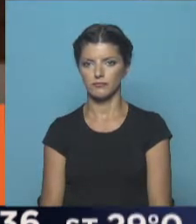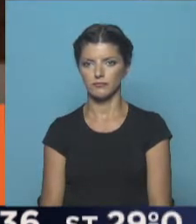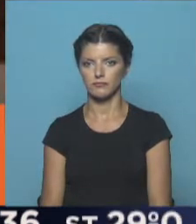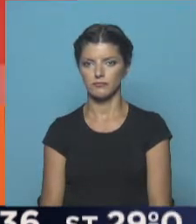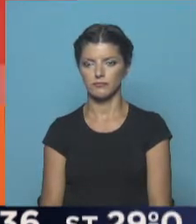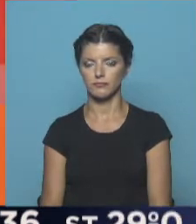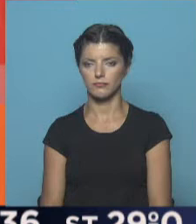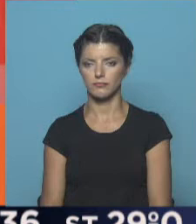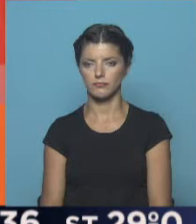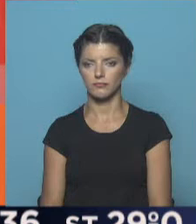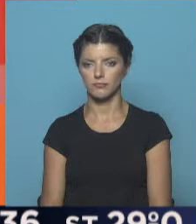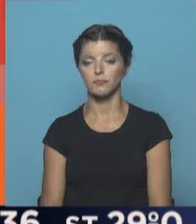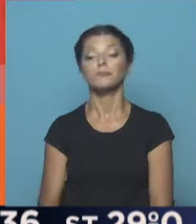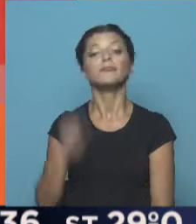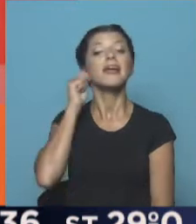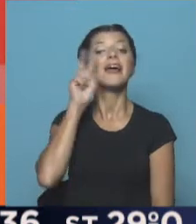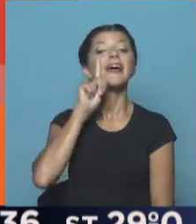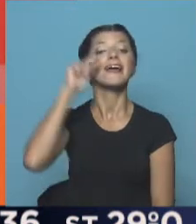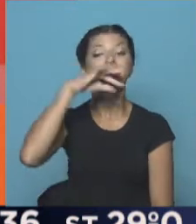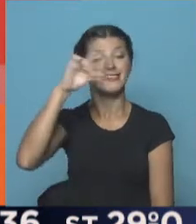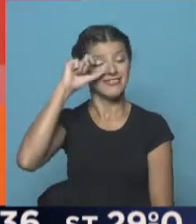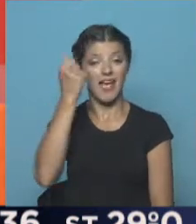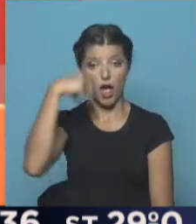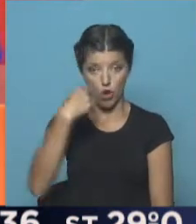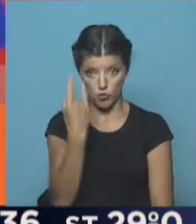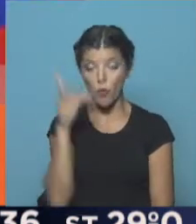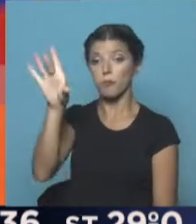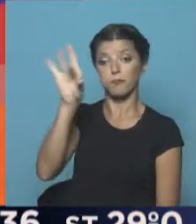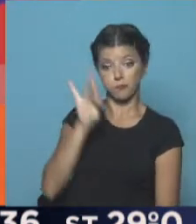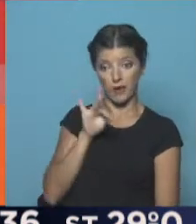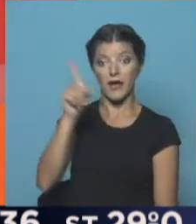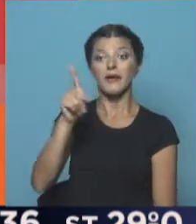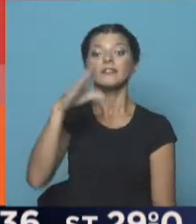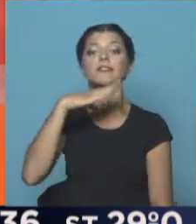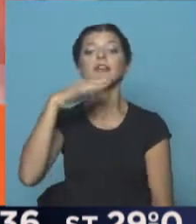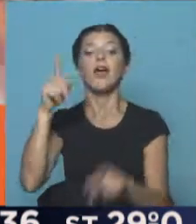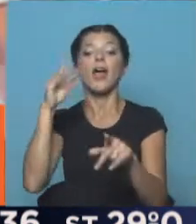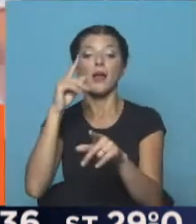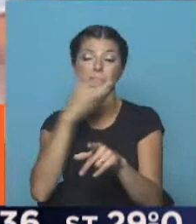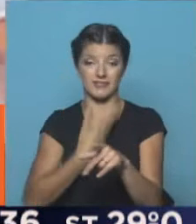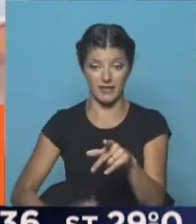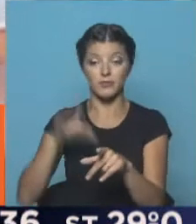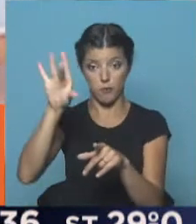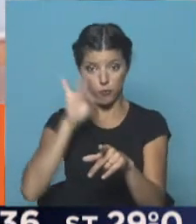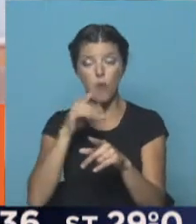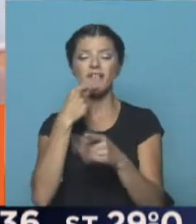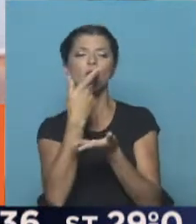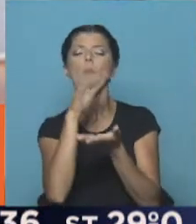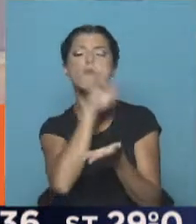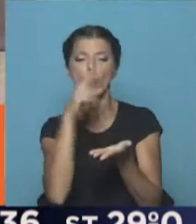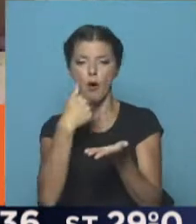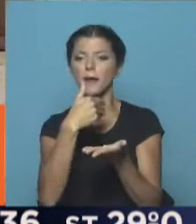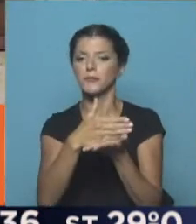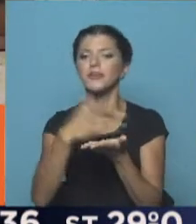grinda no fue nombrado por el presidente klaus johannis quien prefirió rechazar a la candidata musulmana civil haydeé